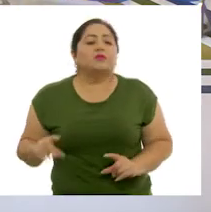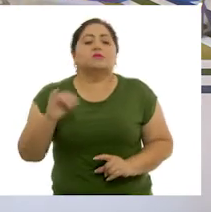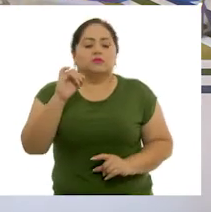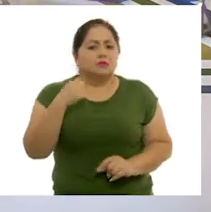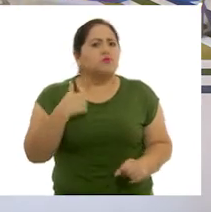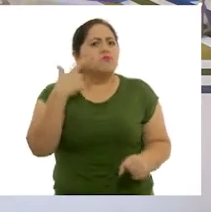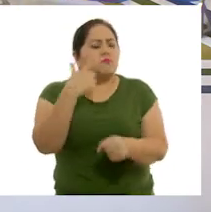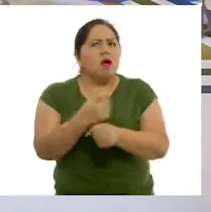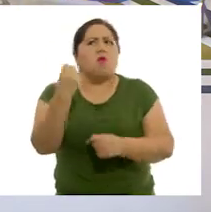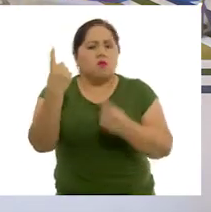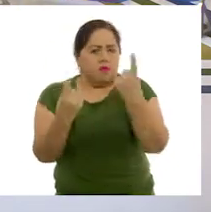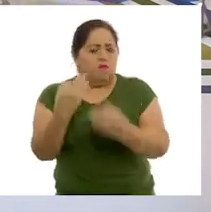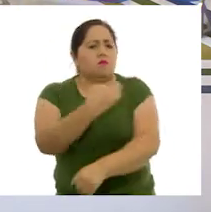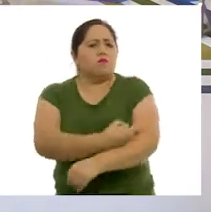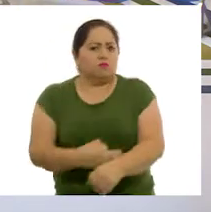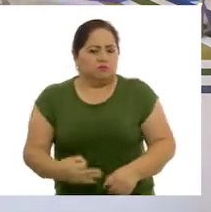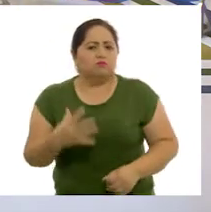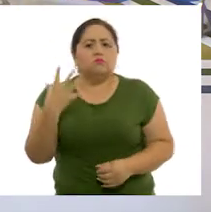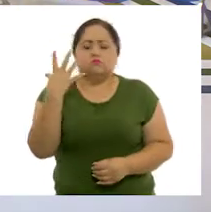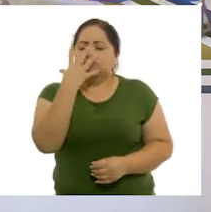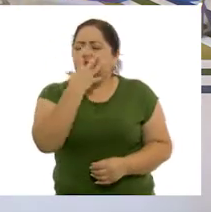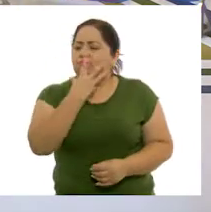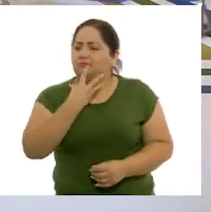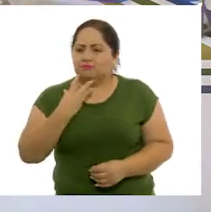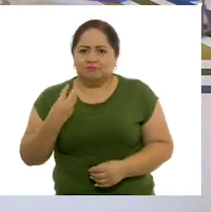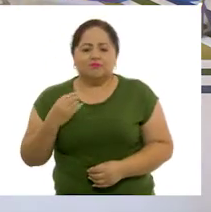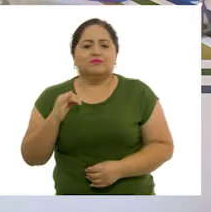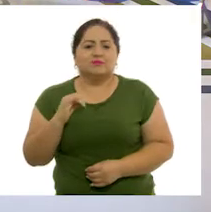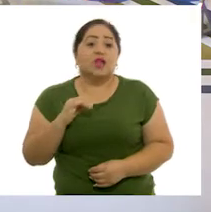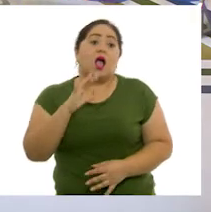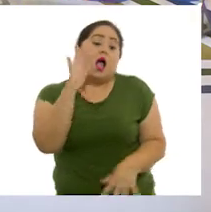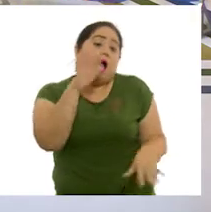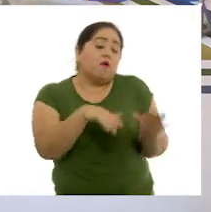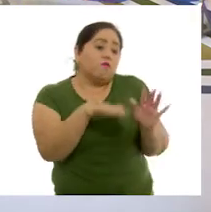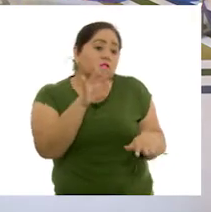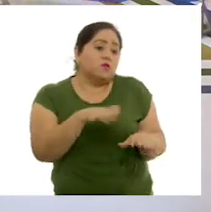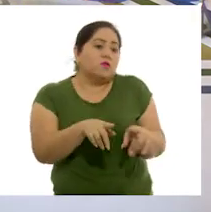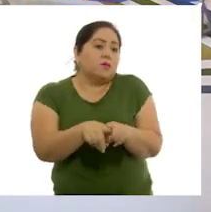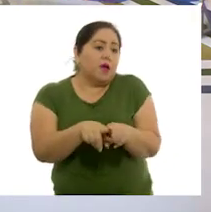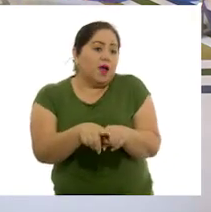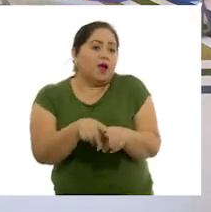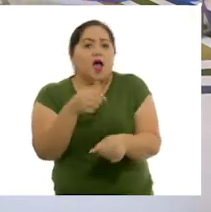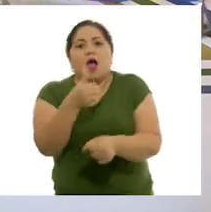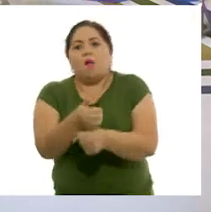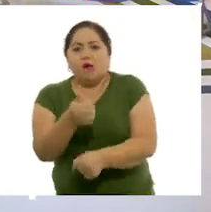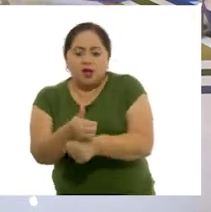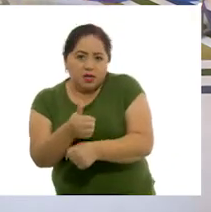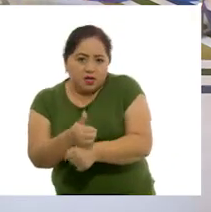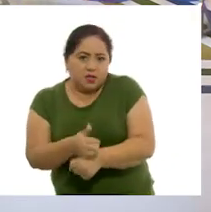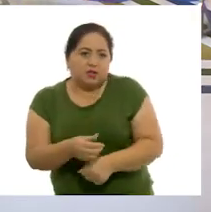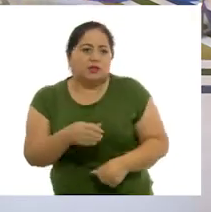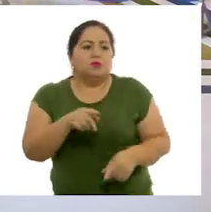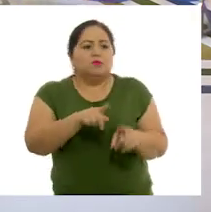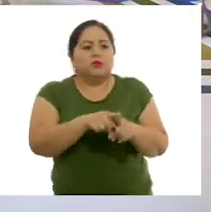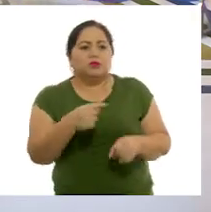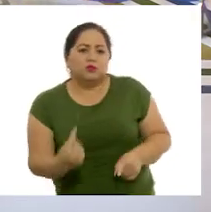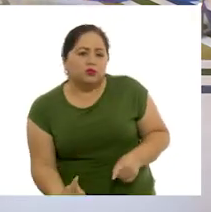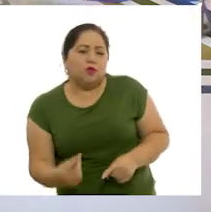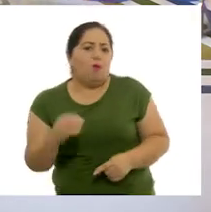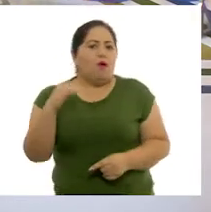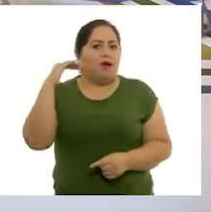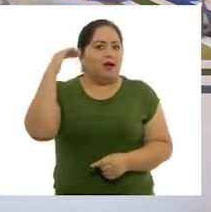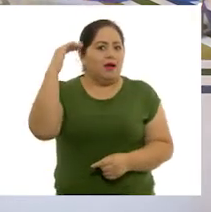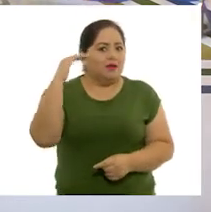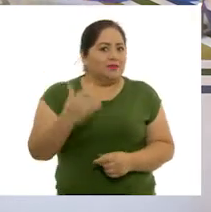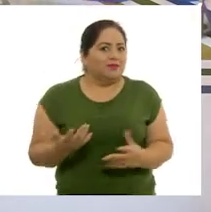algunas familias que tienen una abuelita o que tienen también un hermano o hermanos más grandes o hermanos pequeños.